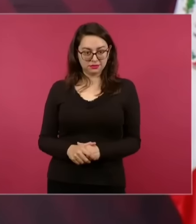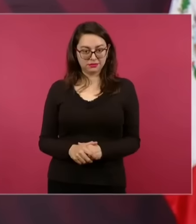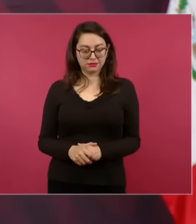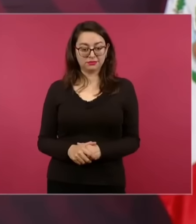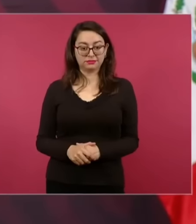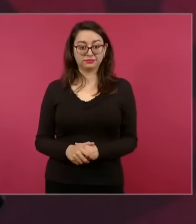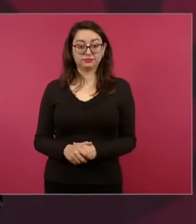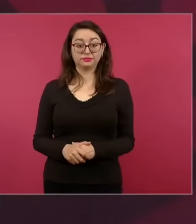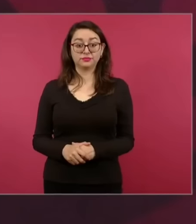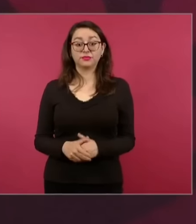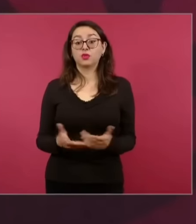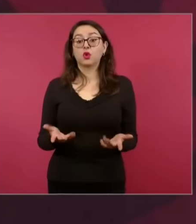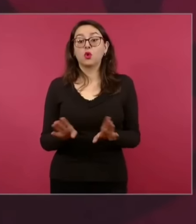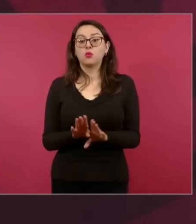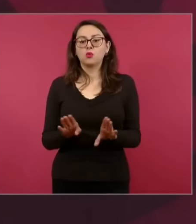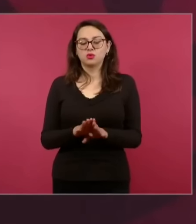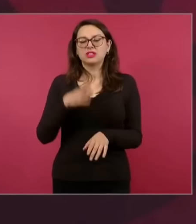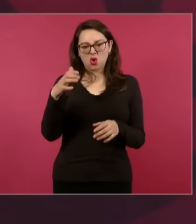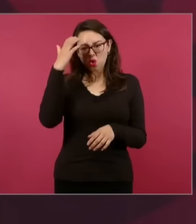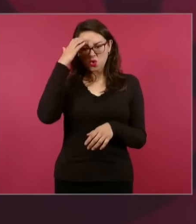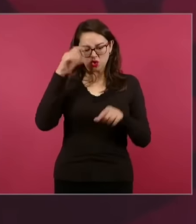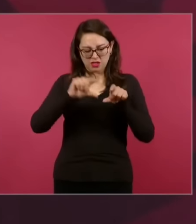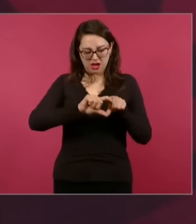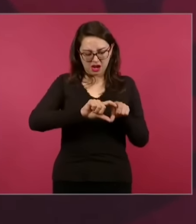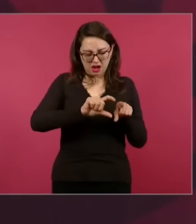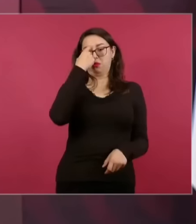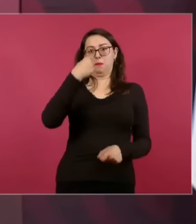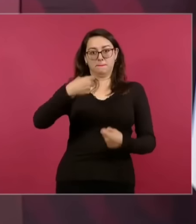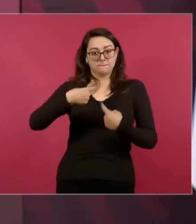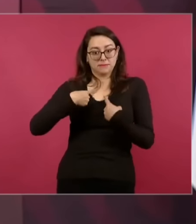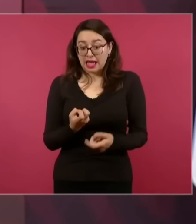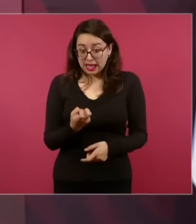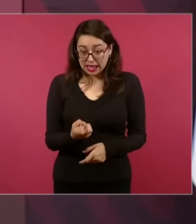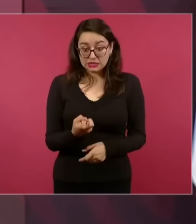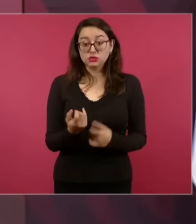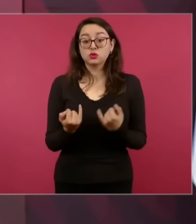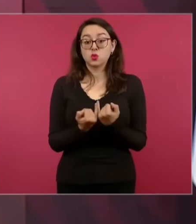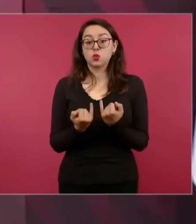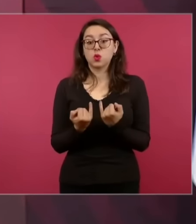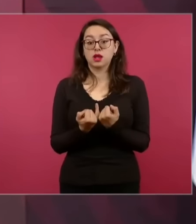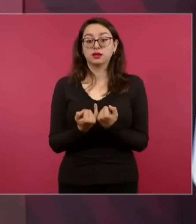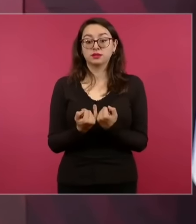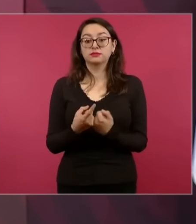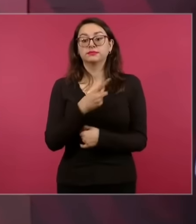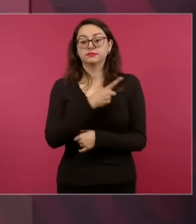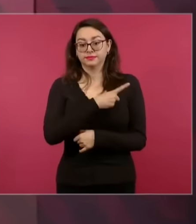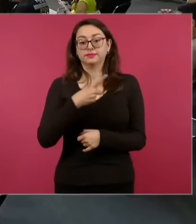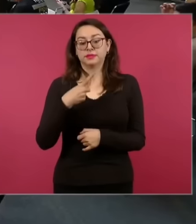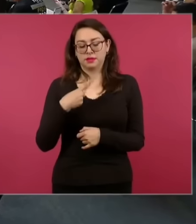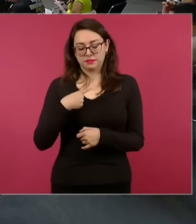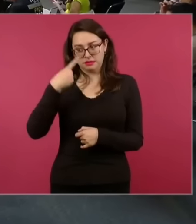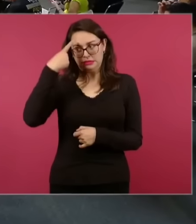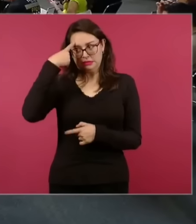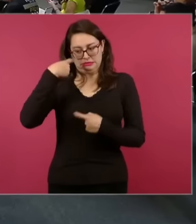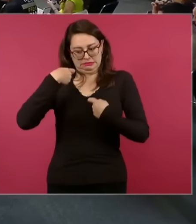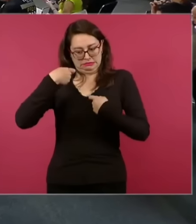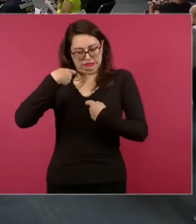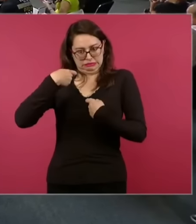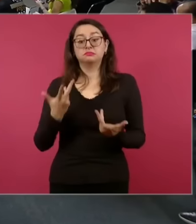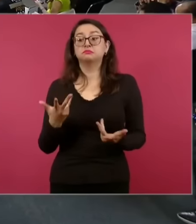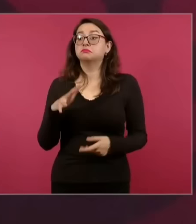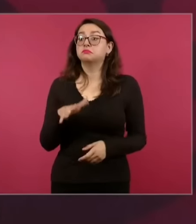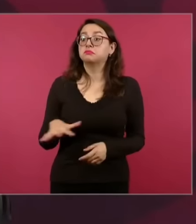que se lanza algo y se regresa. Entonces hay que tenerle confianza a la gente, al pueblo,